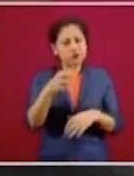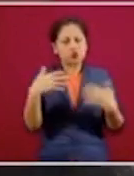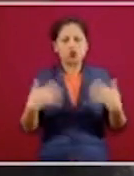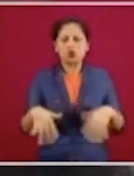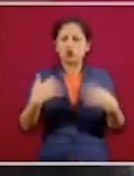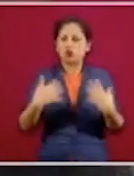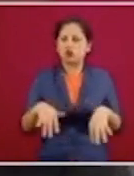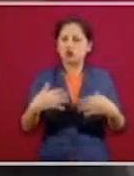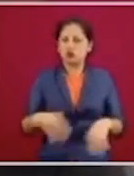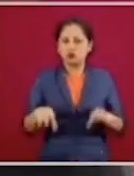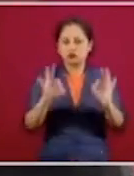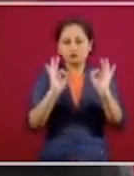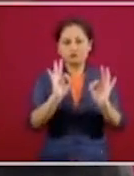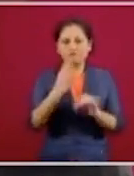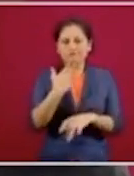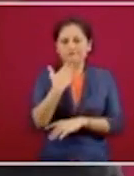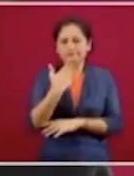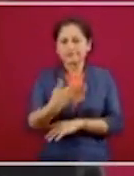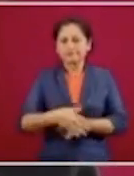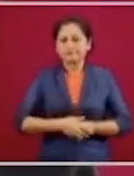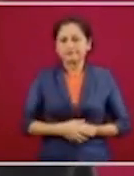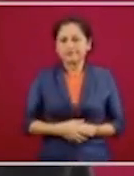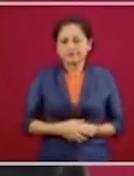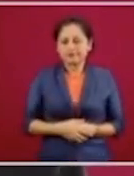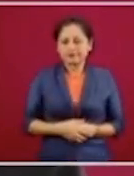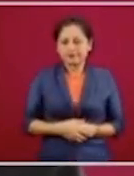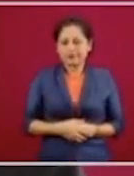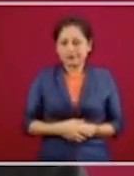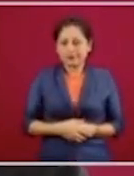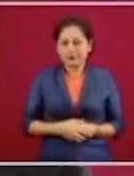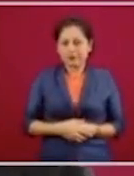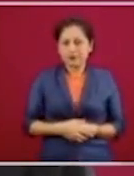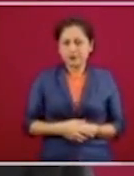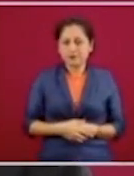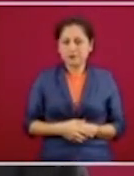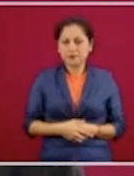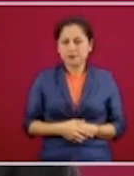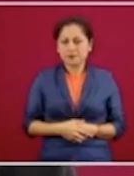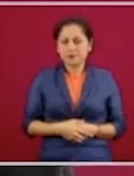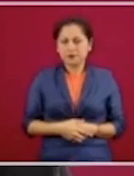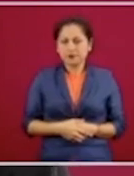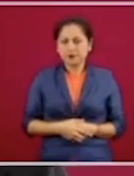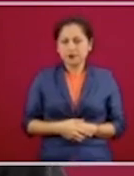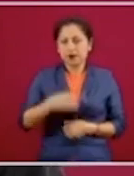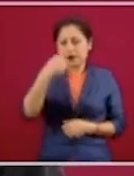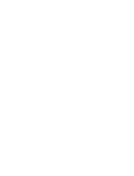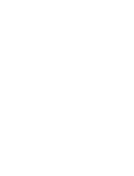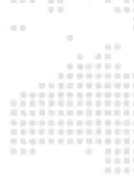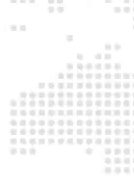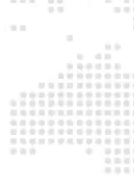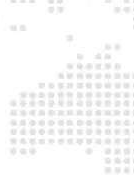y cuidando a nuestra gran nación.